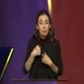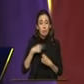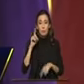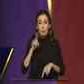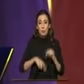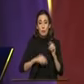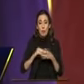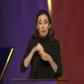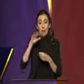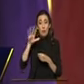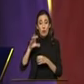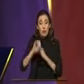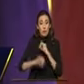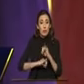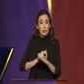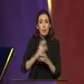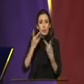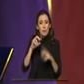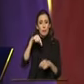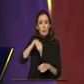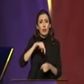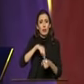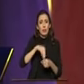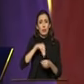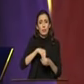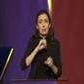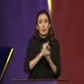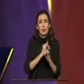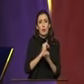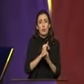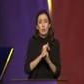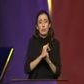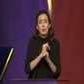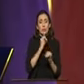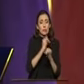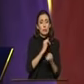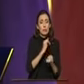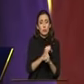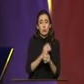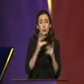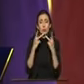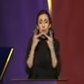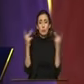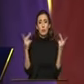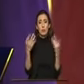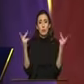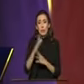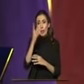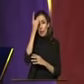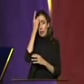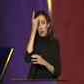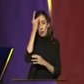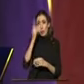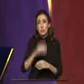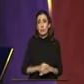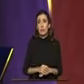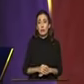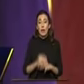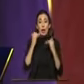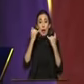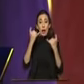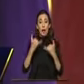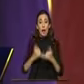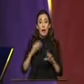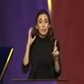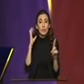Solo afuera no, deudas internas, grandes, inmensas, con instituciones del Estado. Quienes ahora critican,